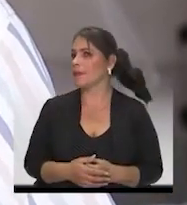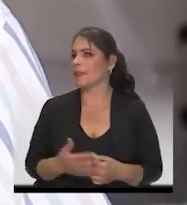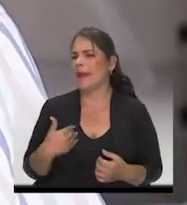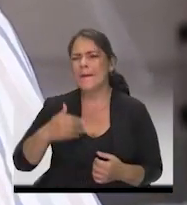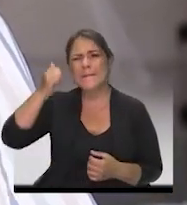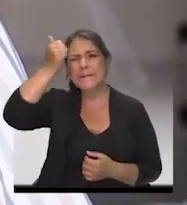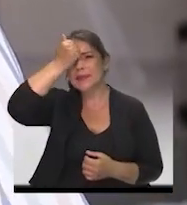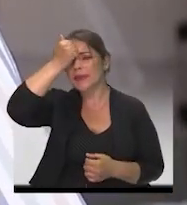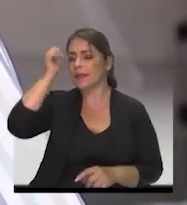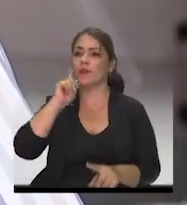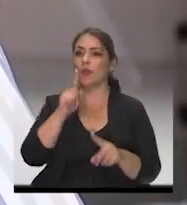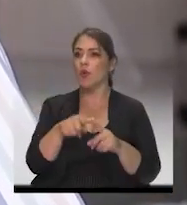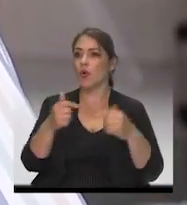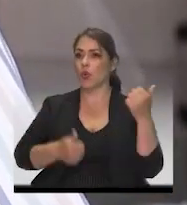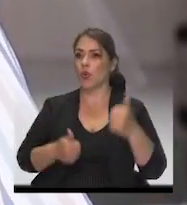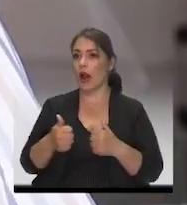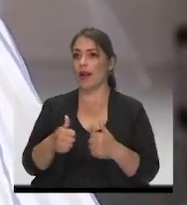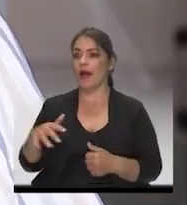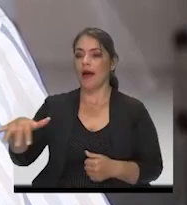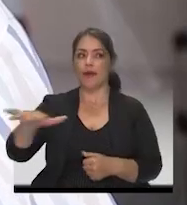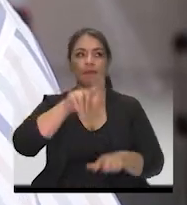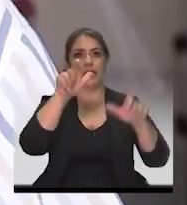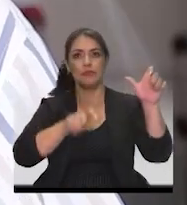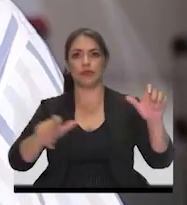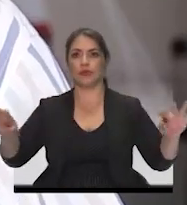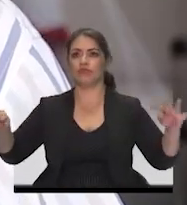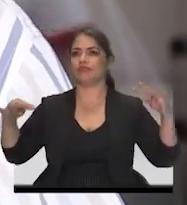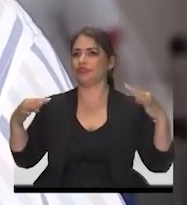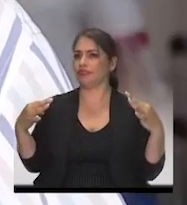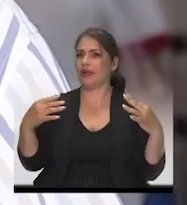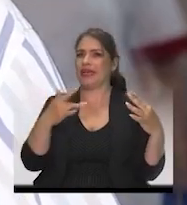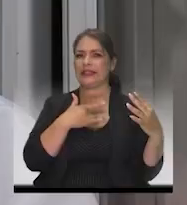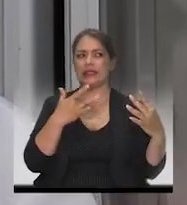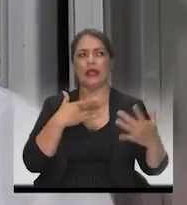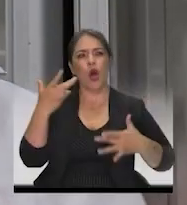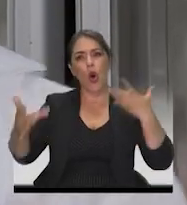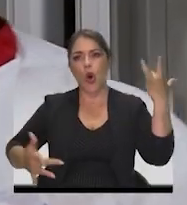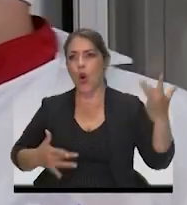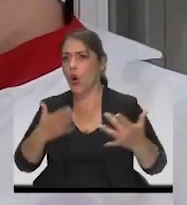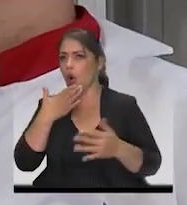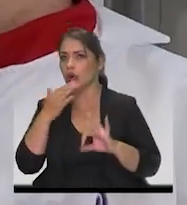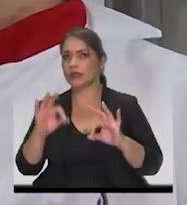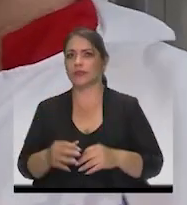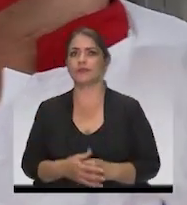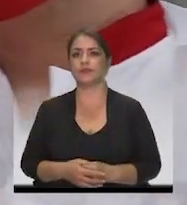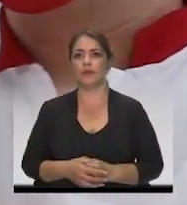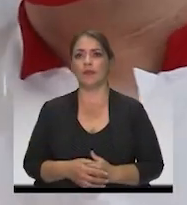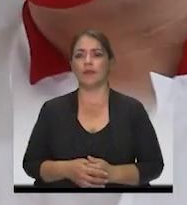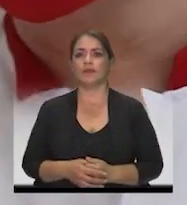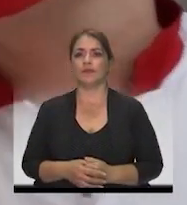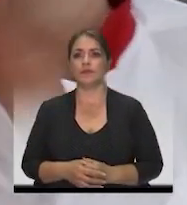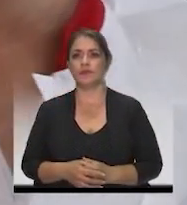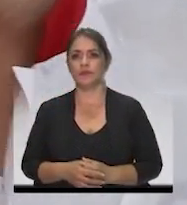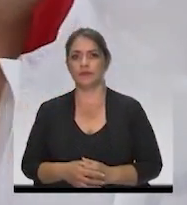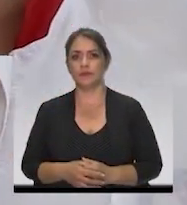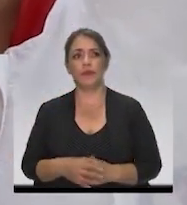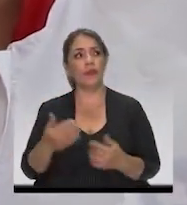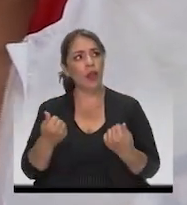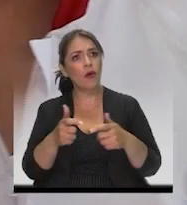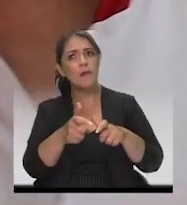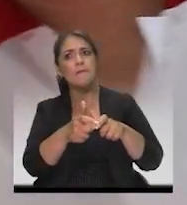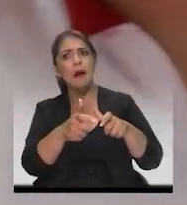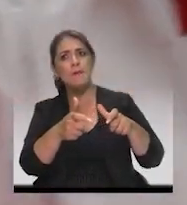primer objetivo es que nuestros clientes se sientan satisfechos. Hemos encontrado un